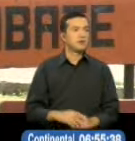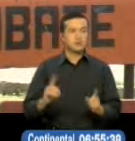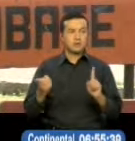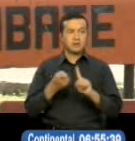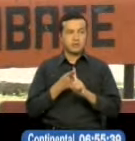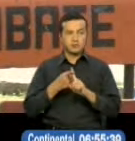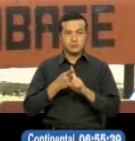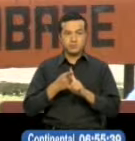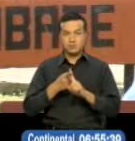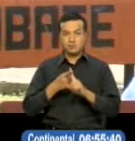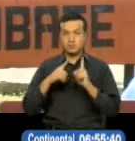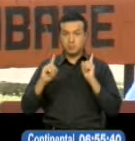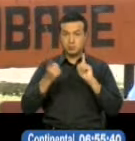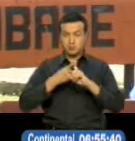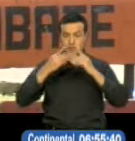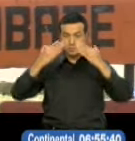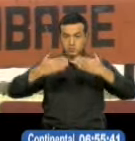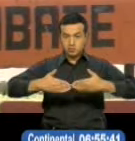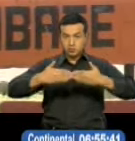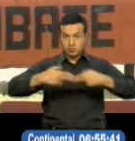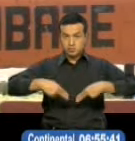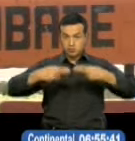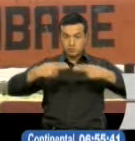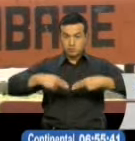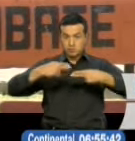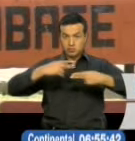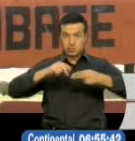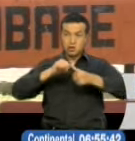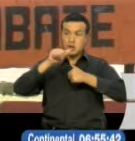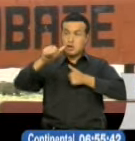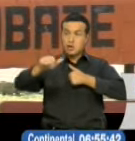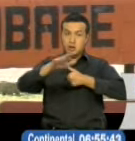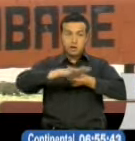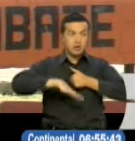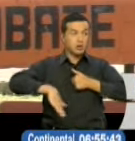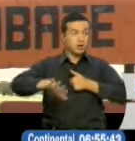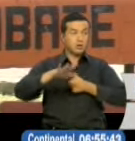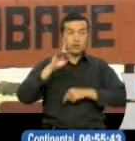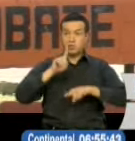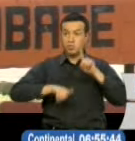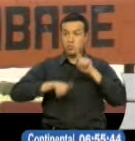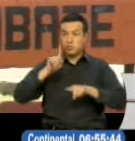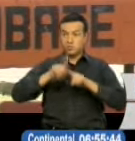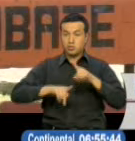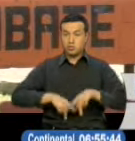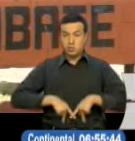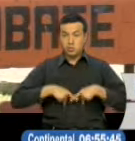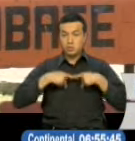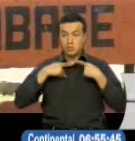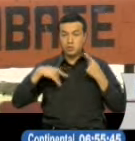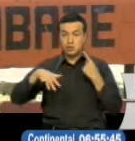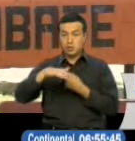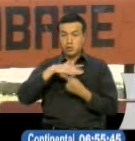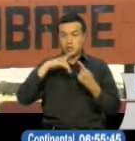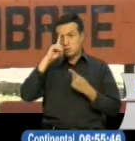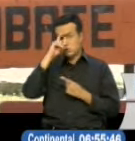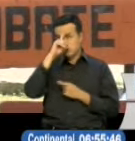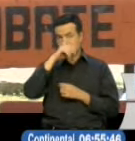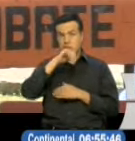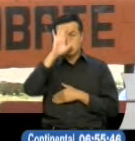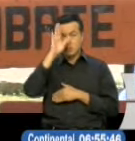fronteras. Primero, las zonas más alejadas, en donde los compañeros viven en situación más